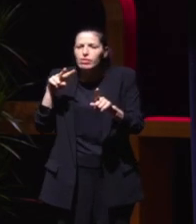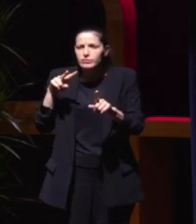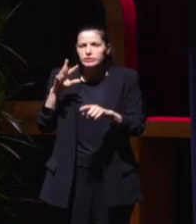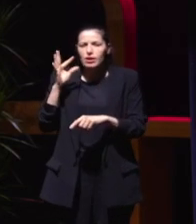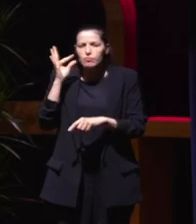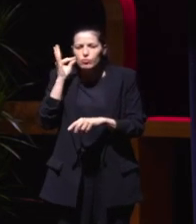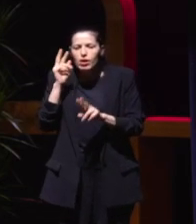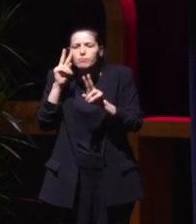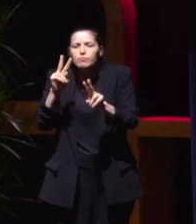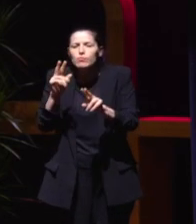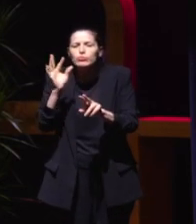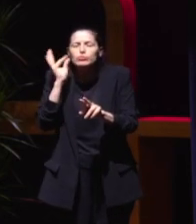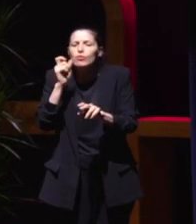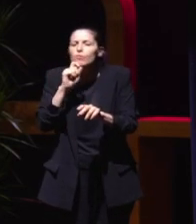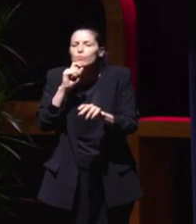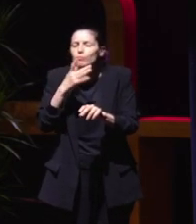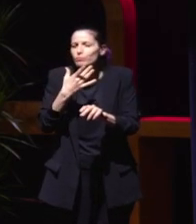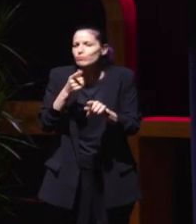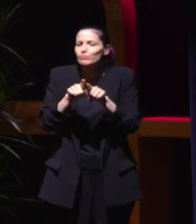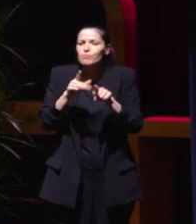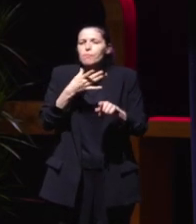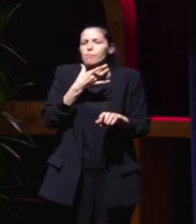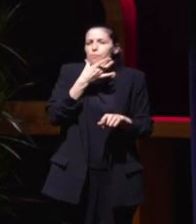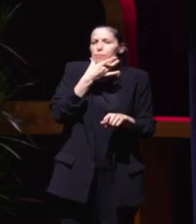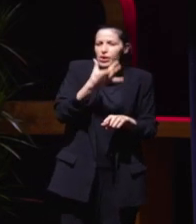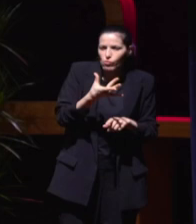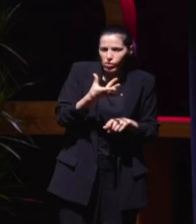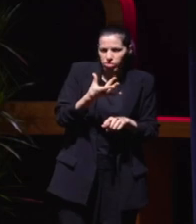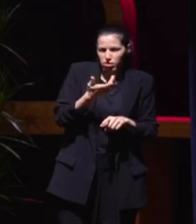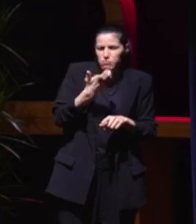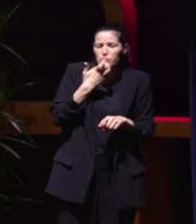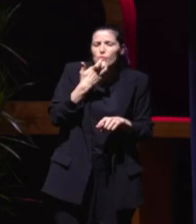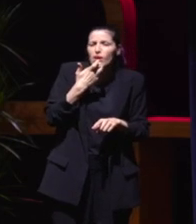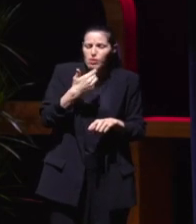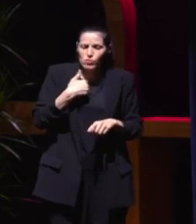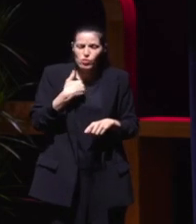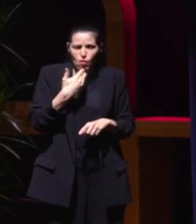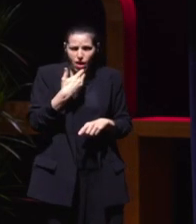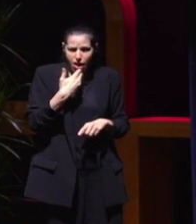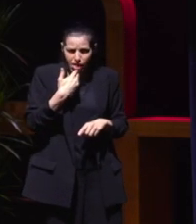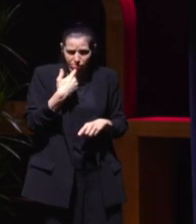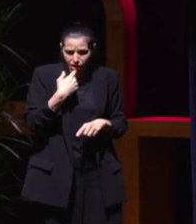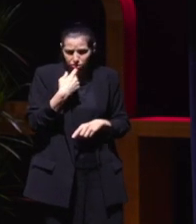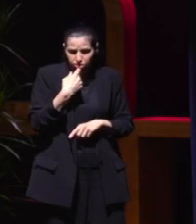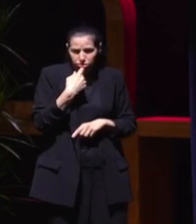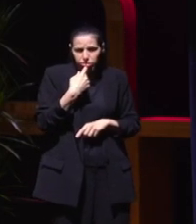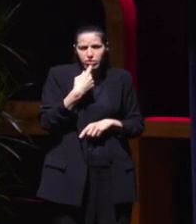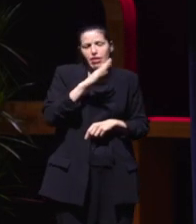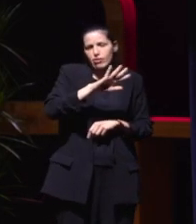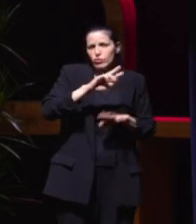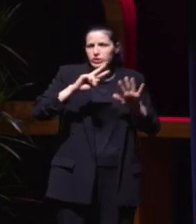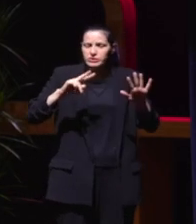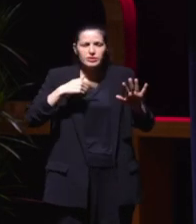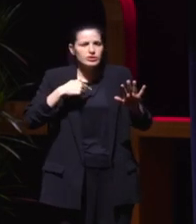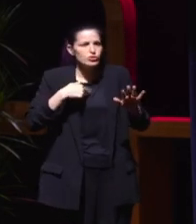que tenemos Y yo que tengo 57 años huyo de los espejos O sea no vamos ya es que es una cosa que claro